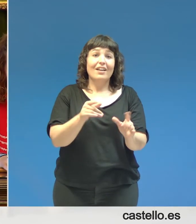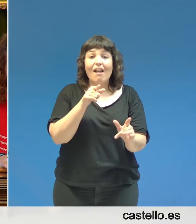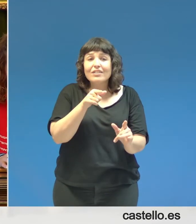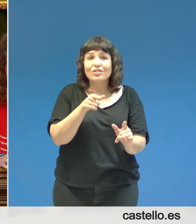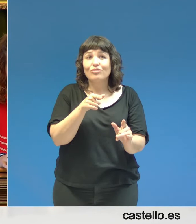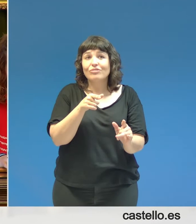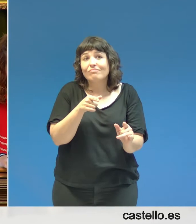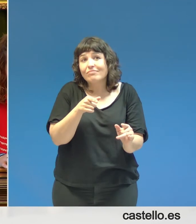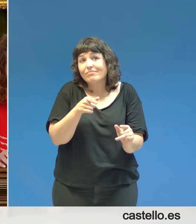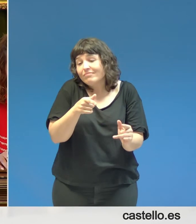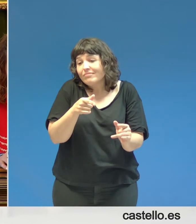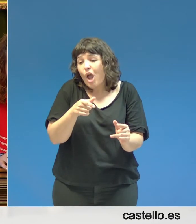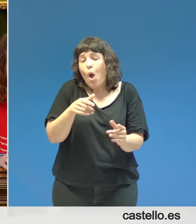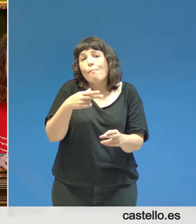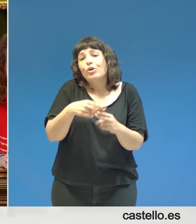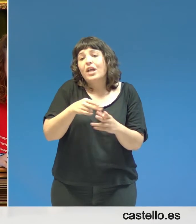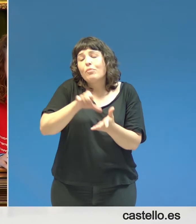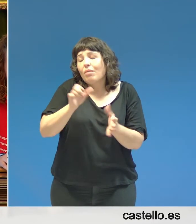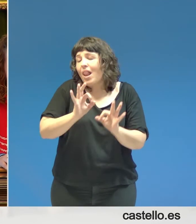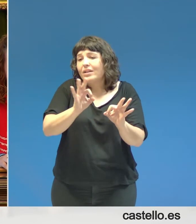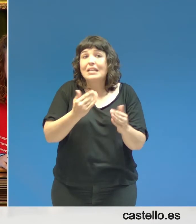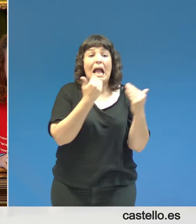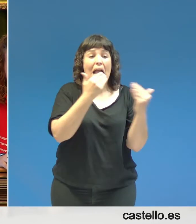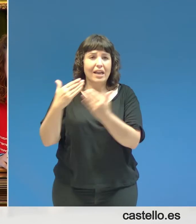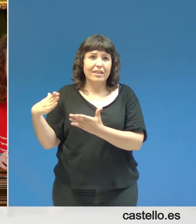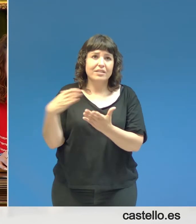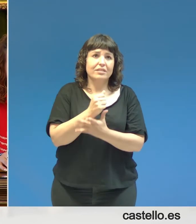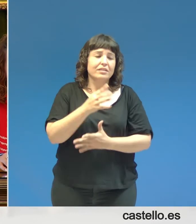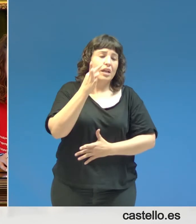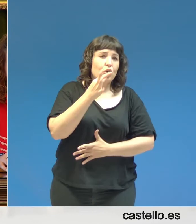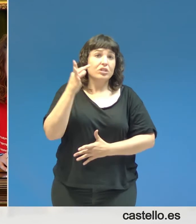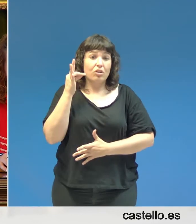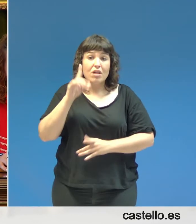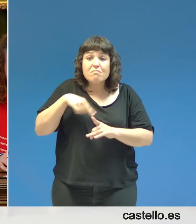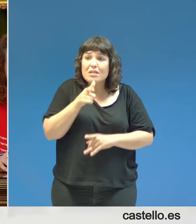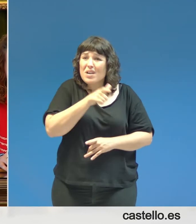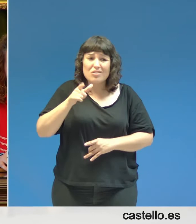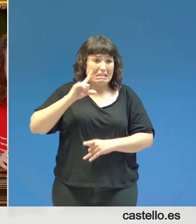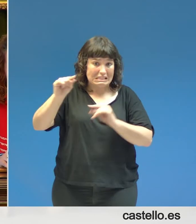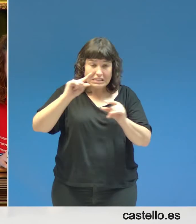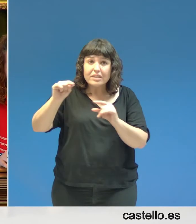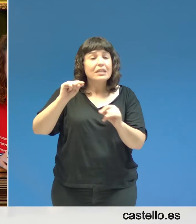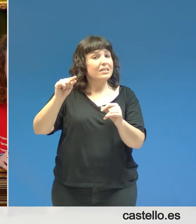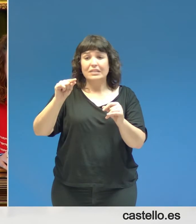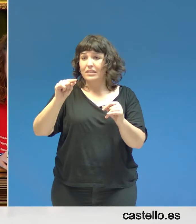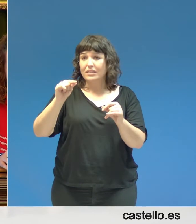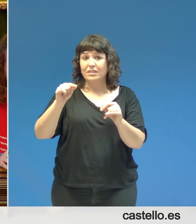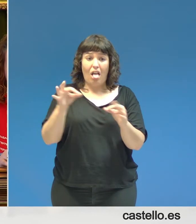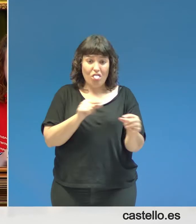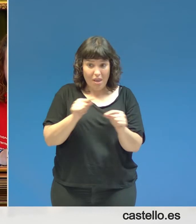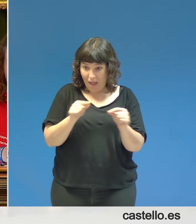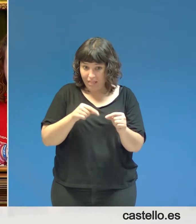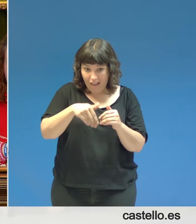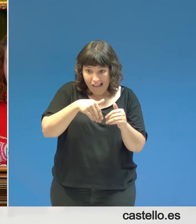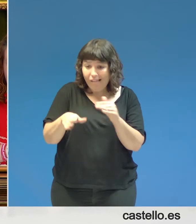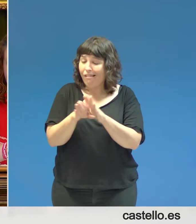la política municipal. Muchísimas gracias a todos y a todas, y sobre todo a aquellos que os vais y que no vais a continuar en el debate, yo